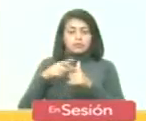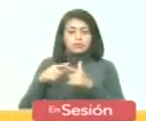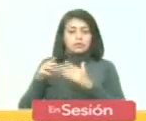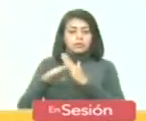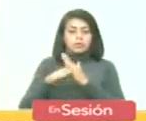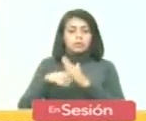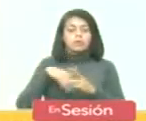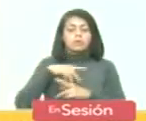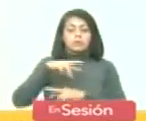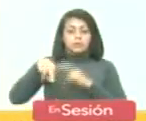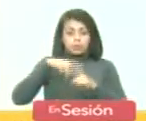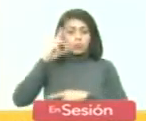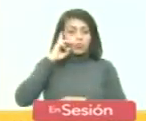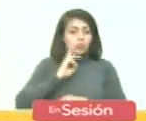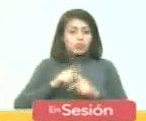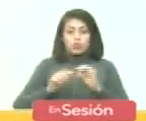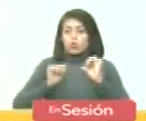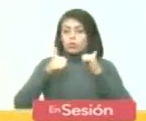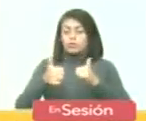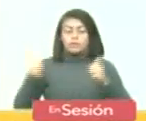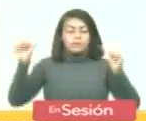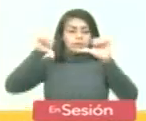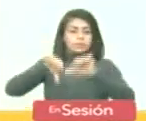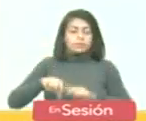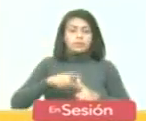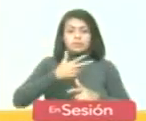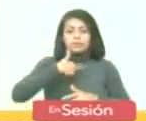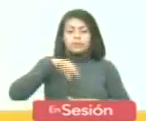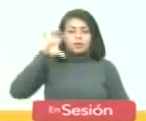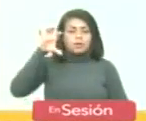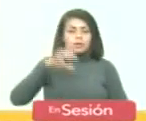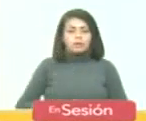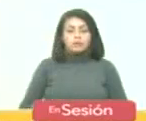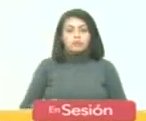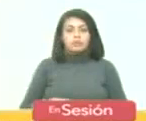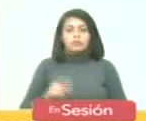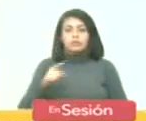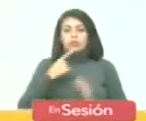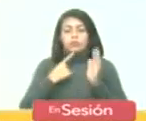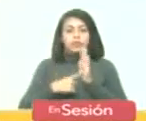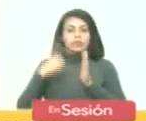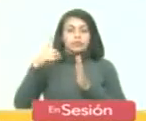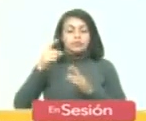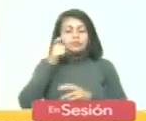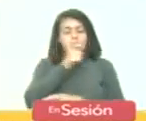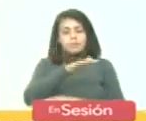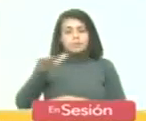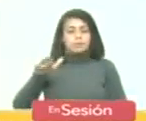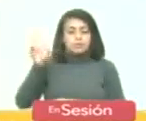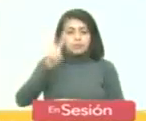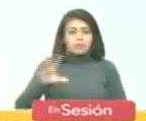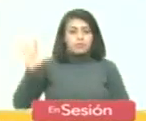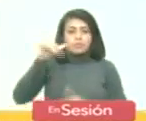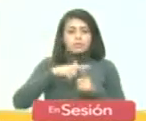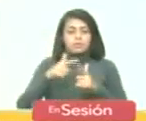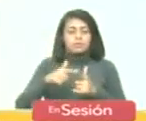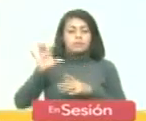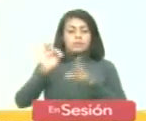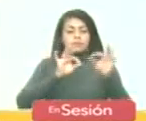la Revolución Bolivariana para iniciar la destrucción de nuestra patria y una violación del derecho a la soberanía del pueblo venezolano de